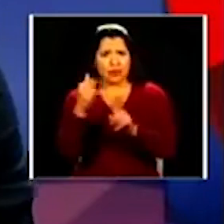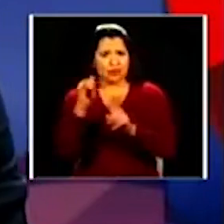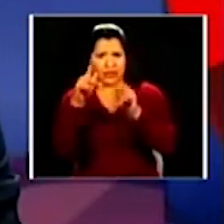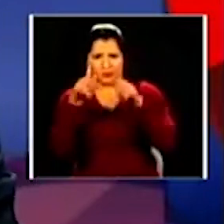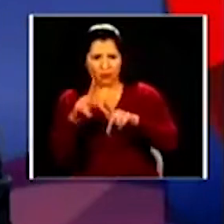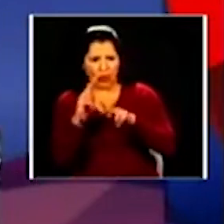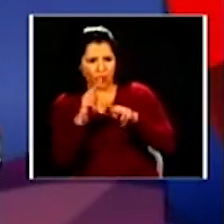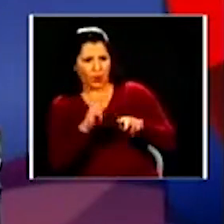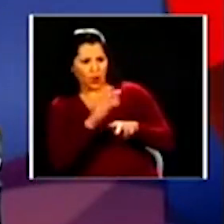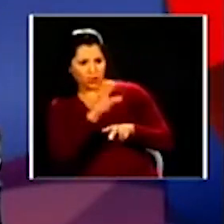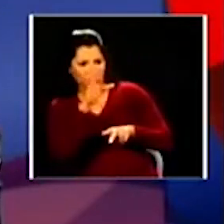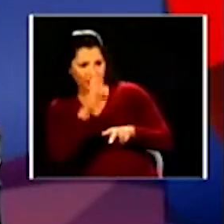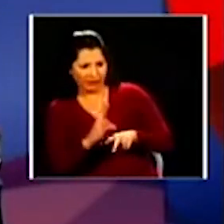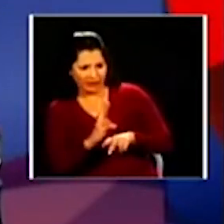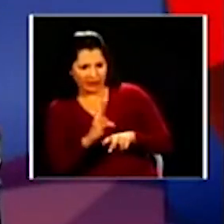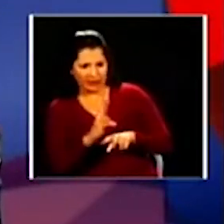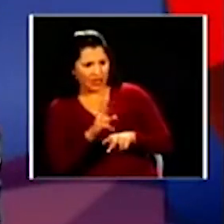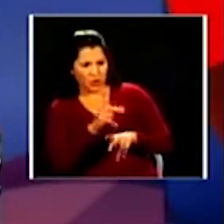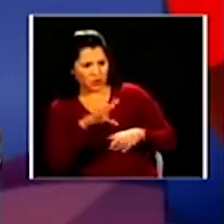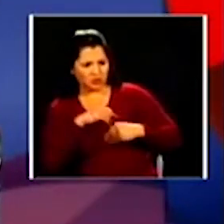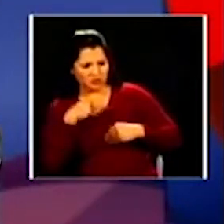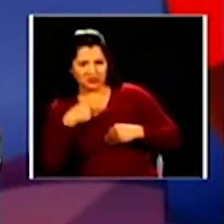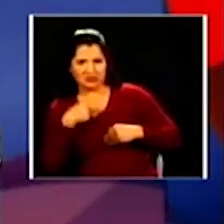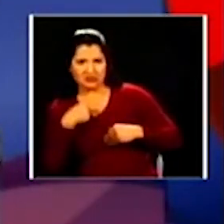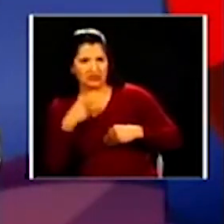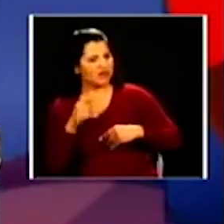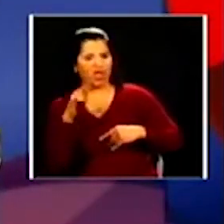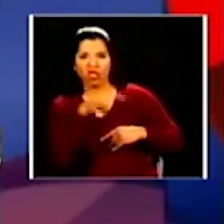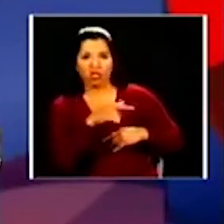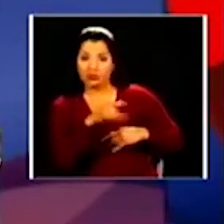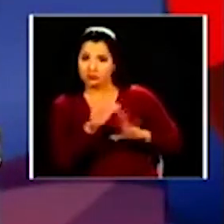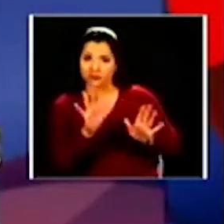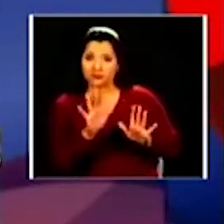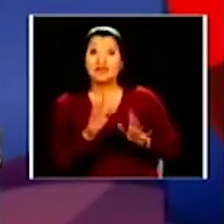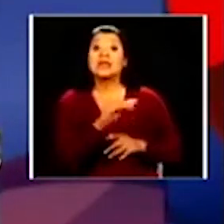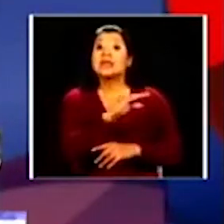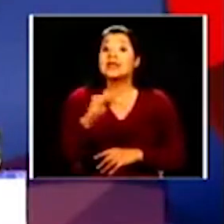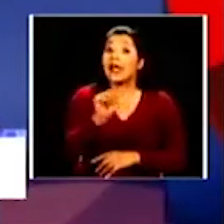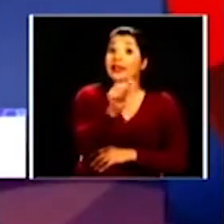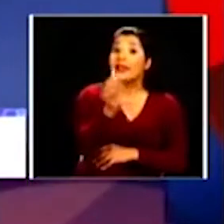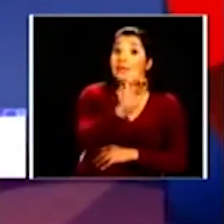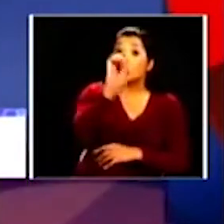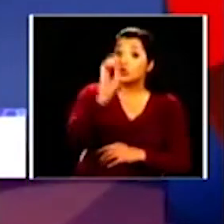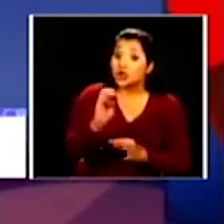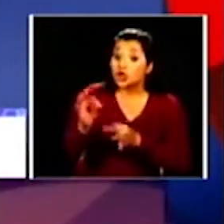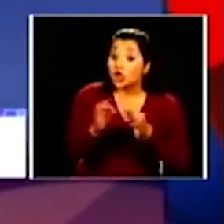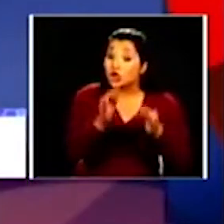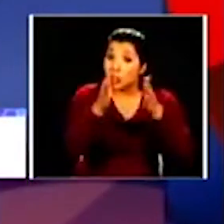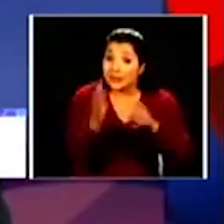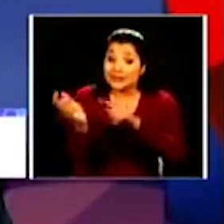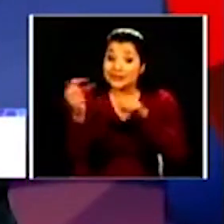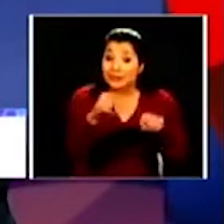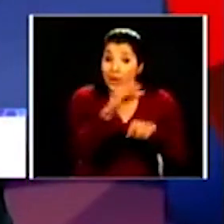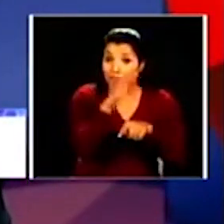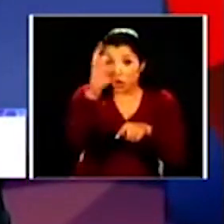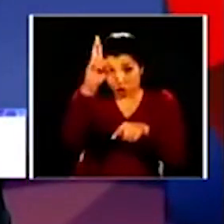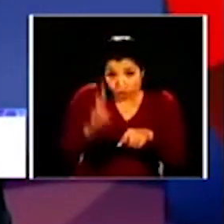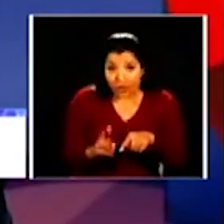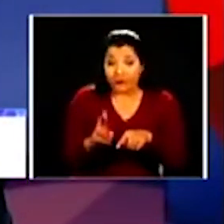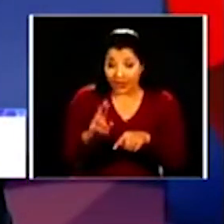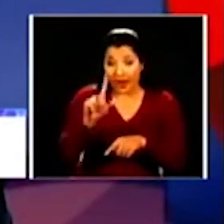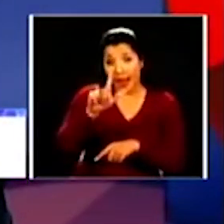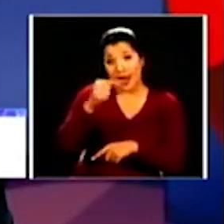que no vienen. Y 10% de la visitación de Costa Rica es de esa población y eso hay que protegerlo porque impacta positivamente a